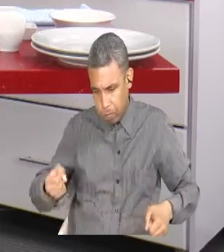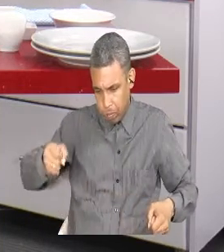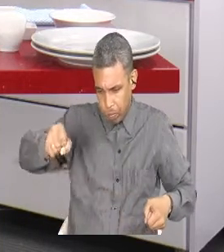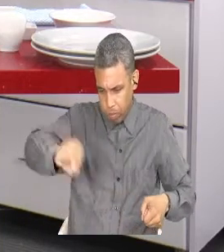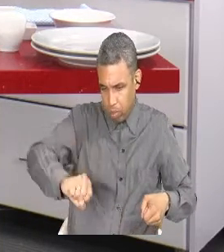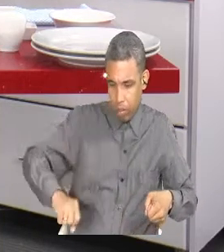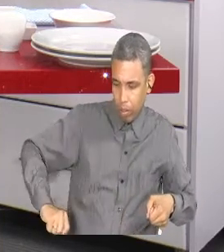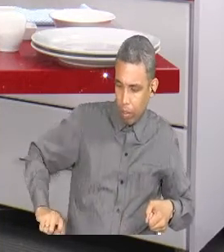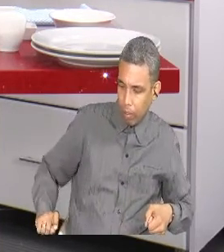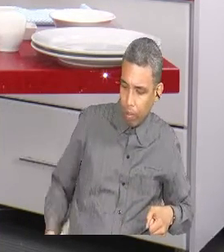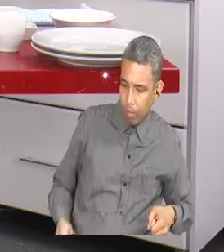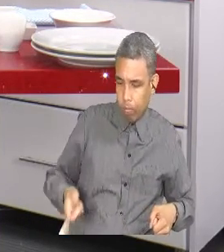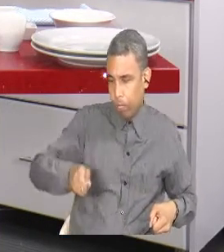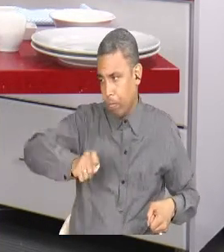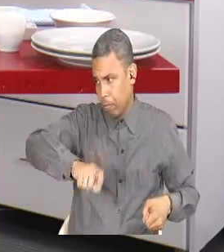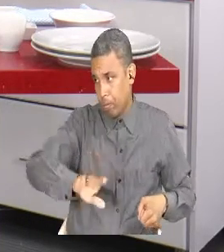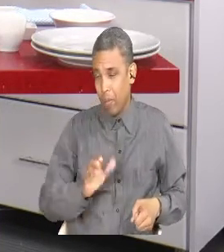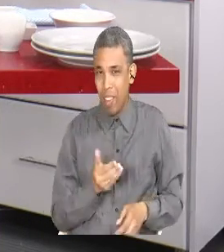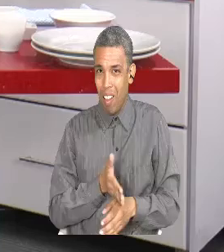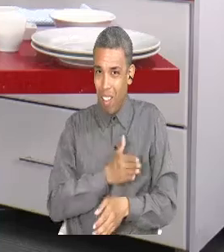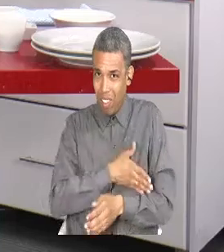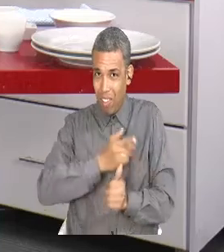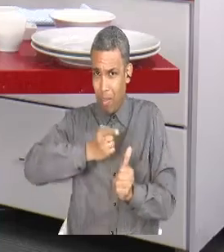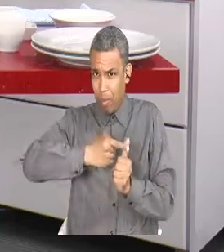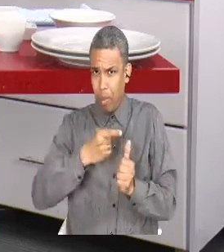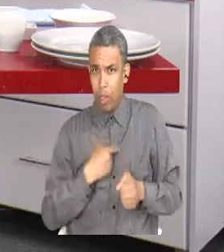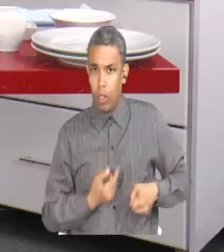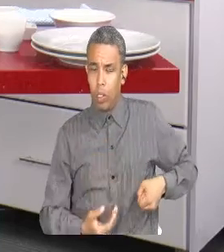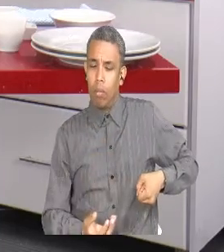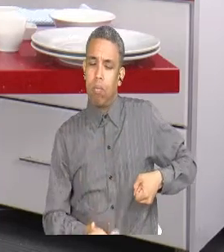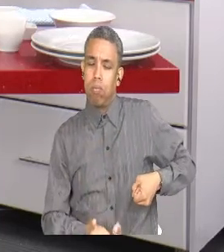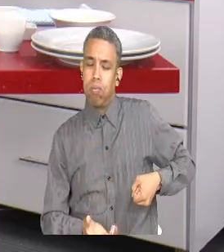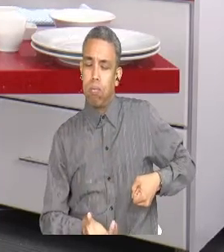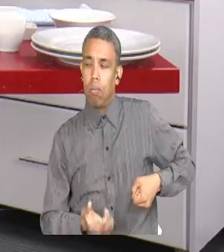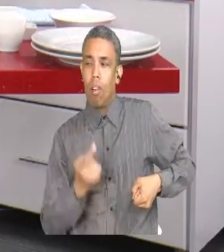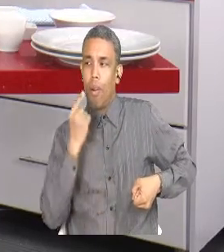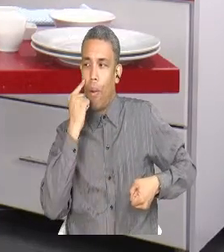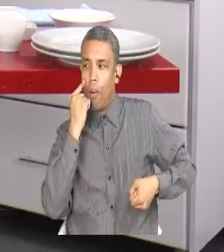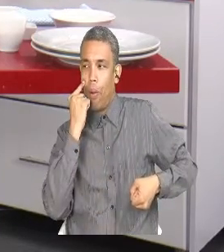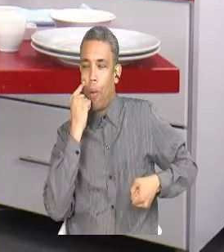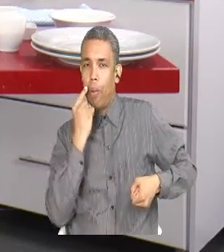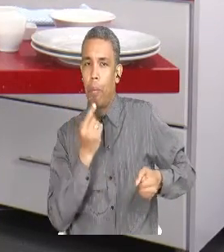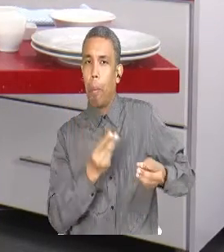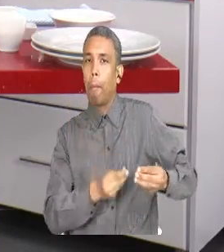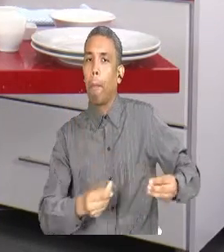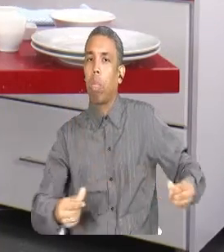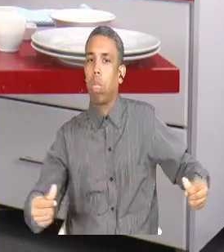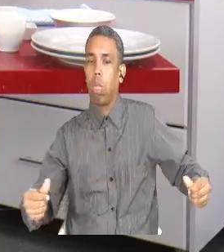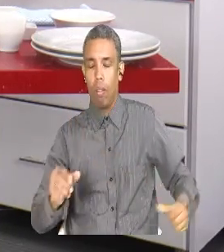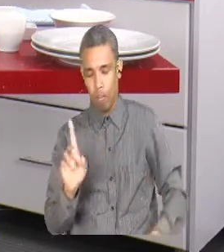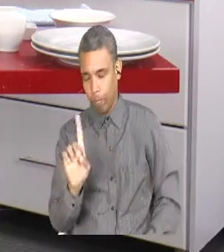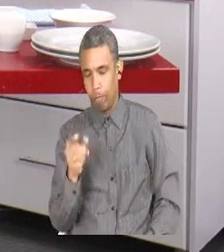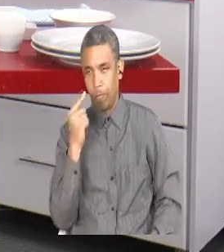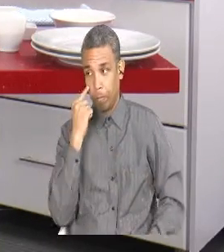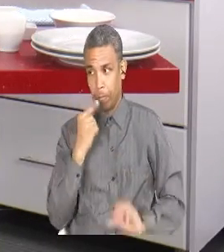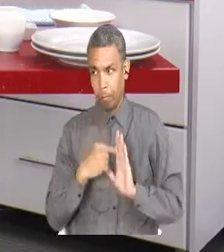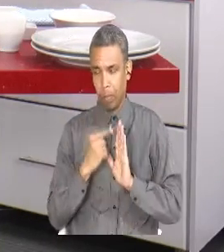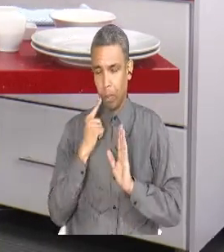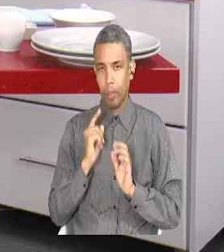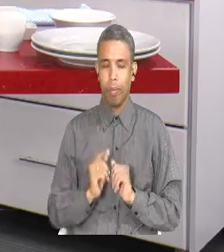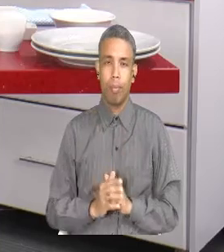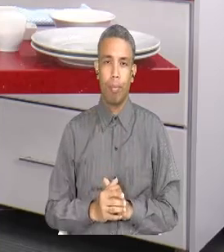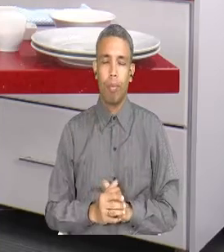usted lo ha dicho, un helado frito, la idea es que no se vaya a derretir. Ok, bueno, perfecto. Primero que todo, vamos a hacer